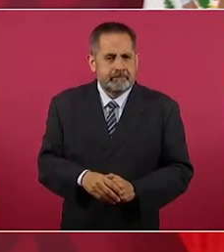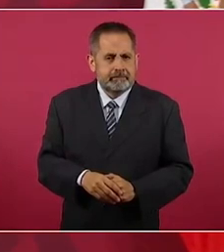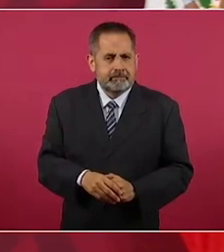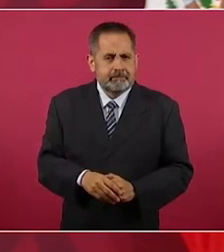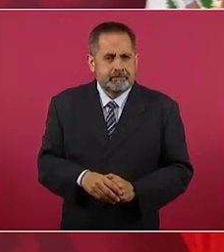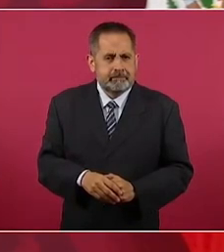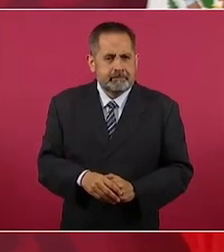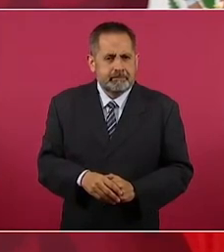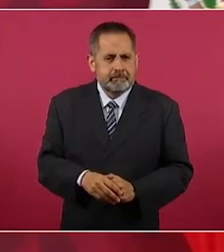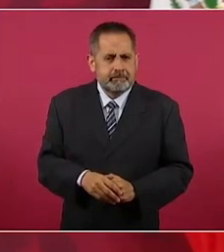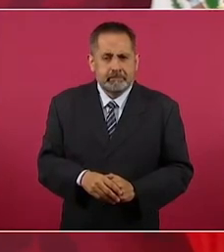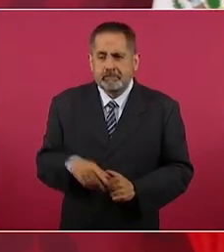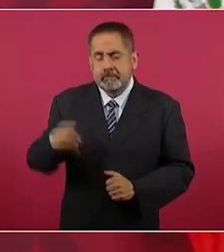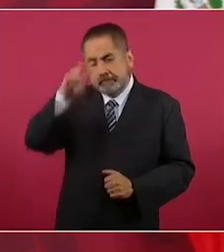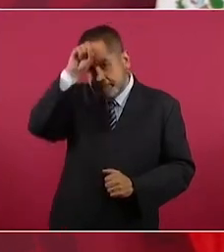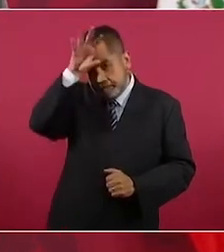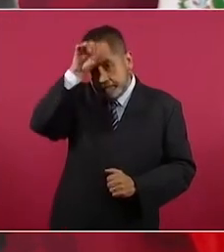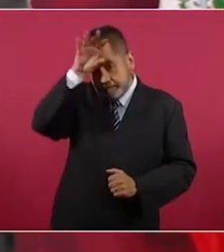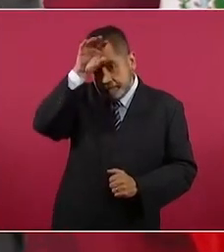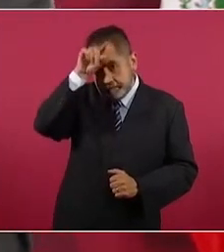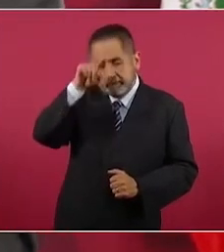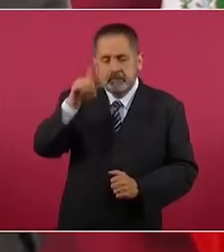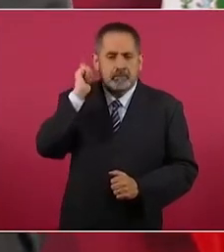Que rescatemos a los mineros.